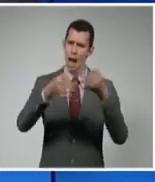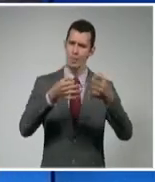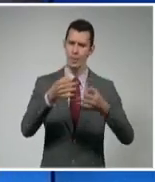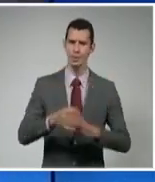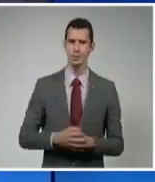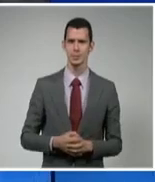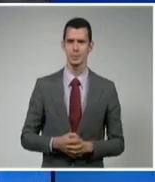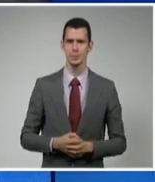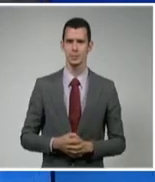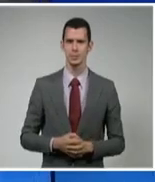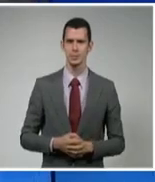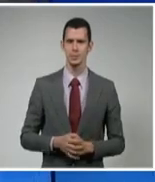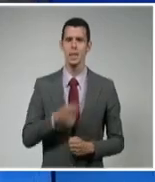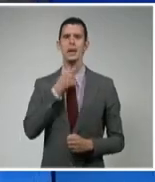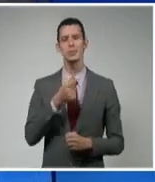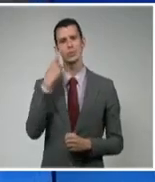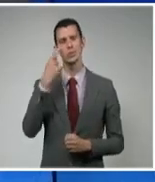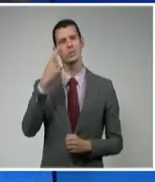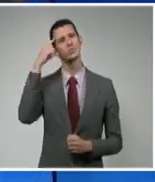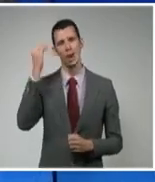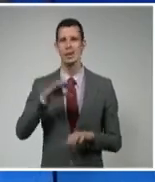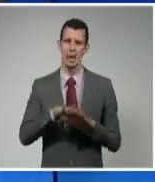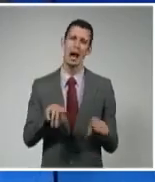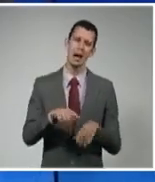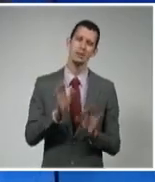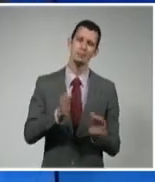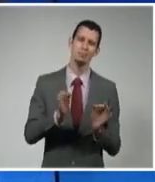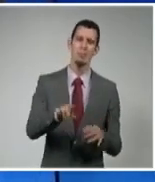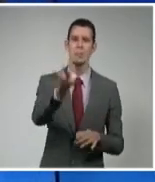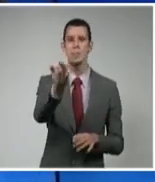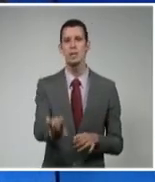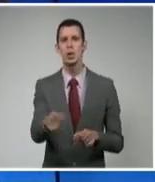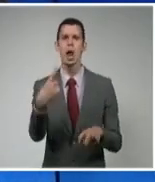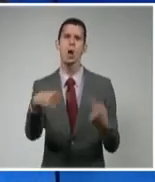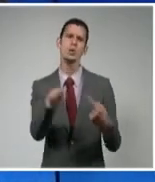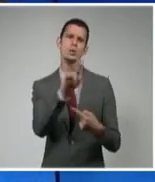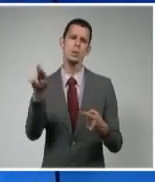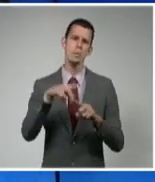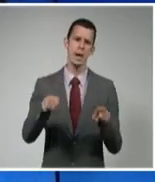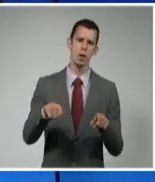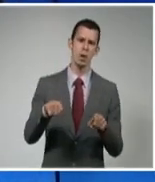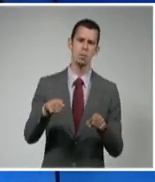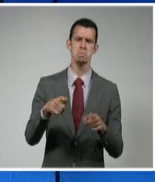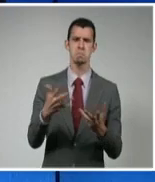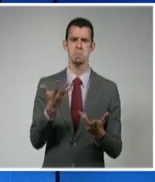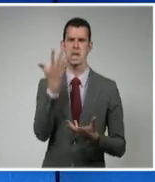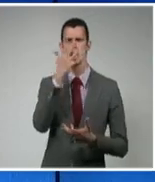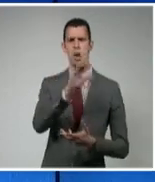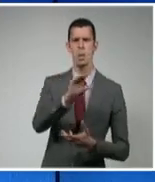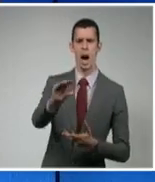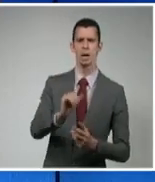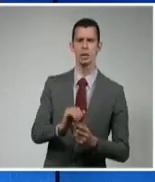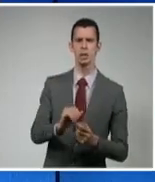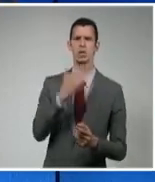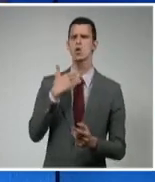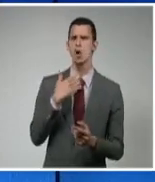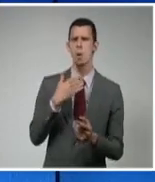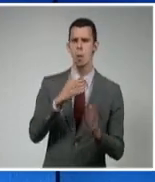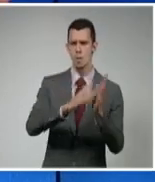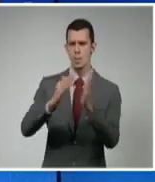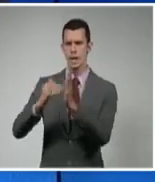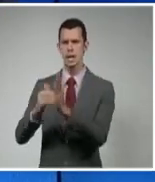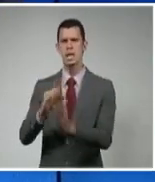la acción? ¿Y si se arrepiente el que va a ejecutar, pero ya recibió el pago? Se arrepiente de ejecutar la orden,